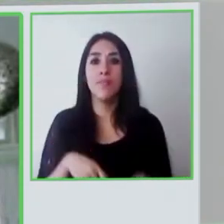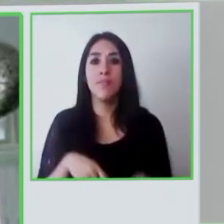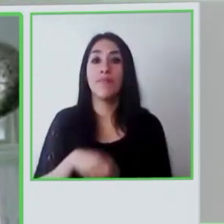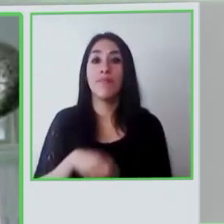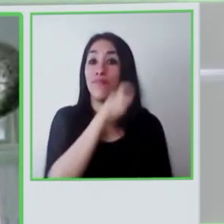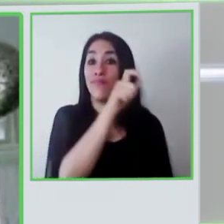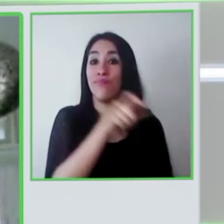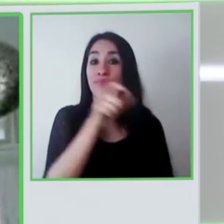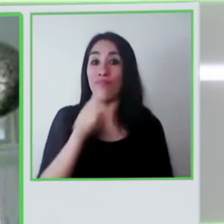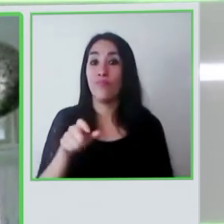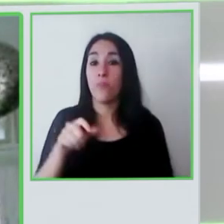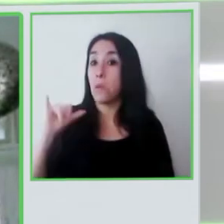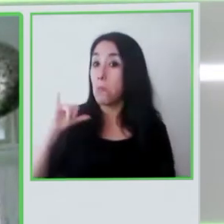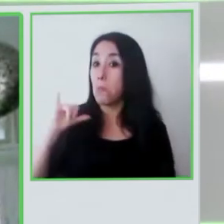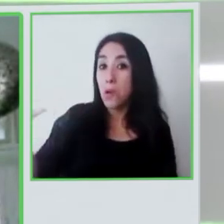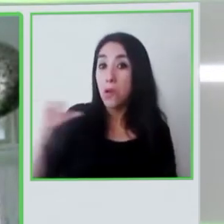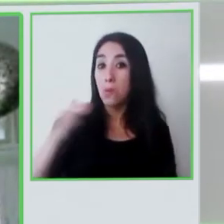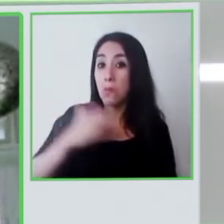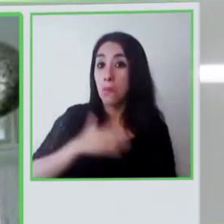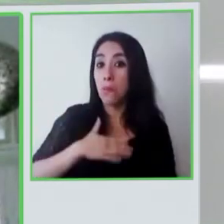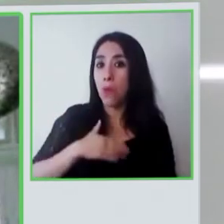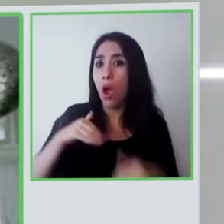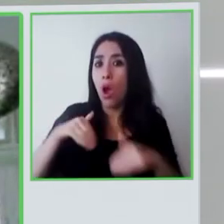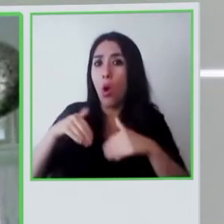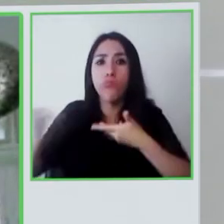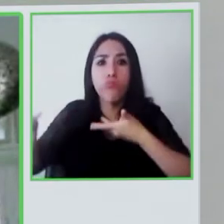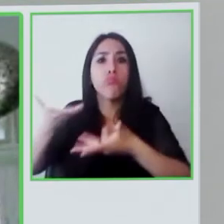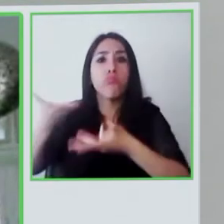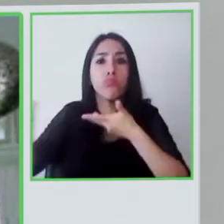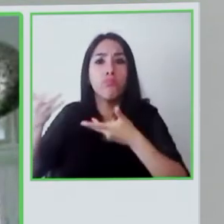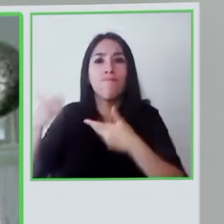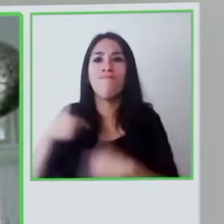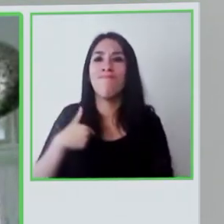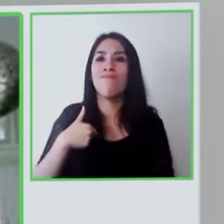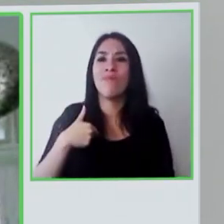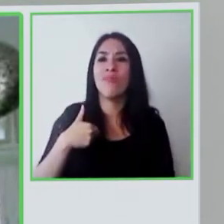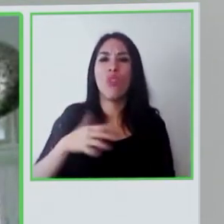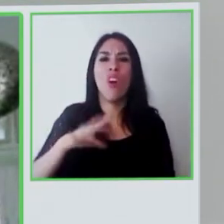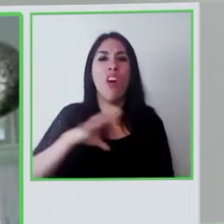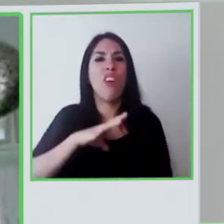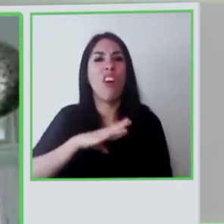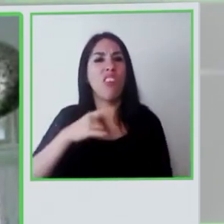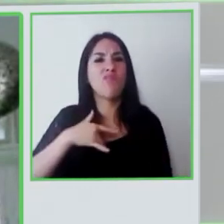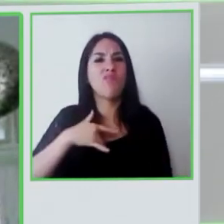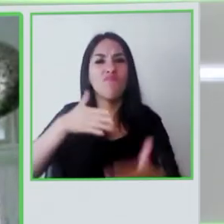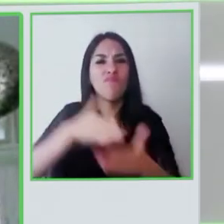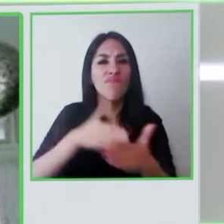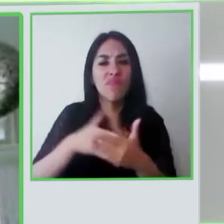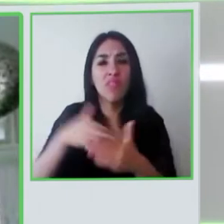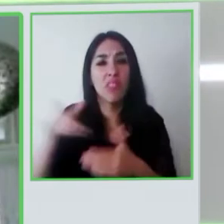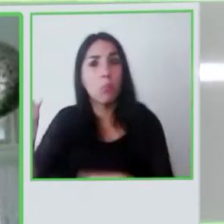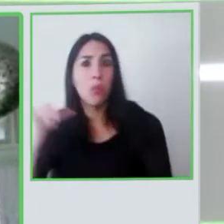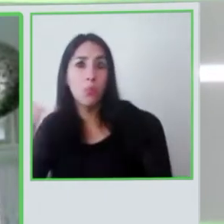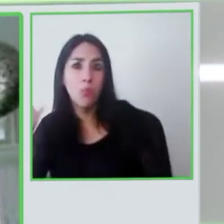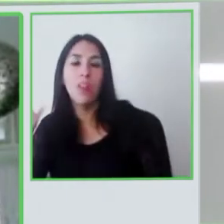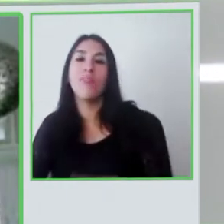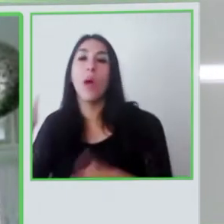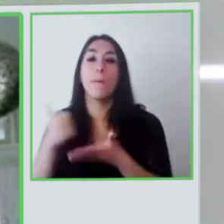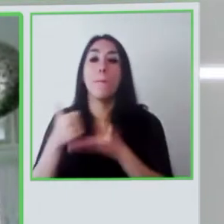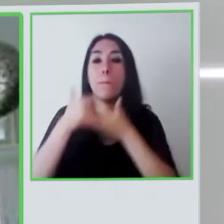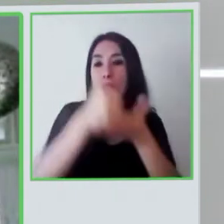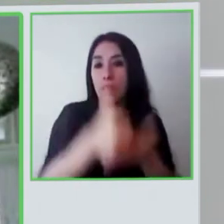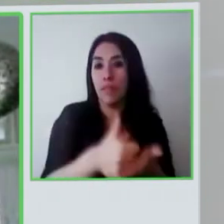compartir pistas y consejos para nuestras carreras ver cómo podemos hablar con otros empleados